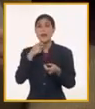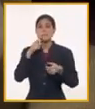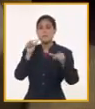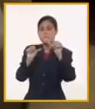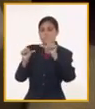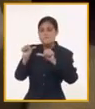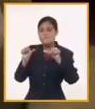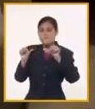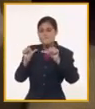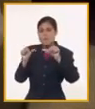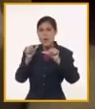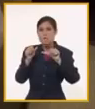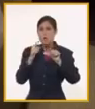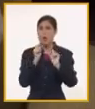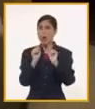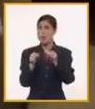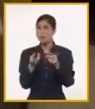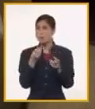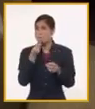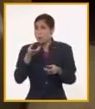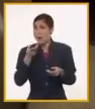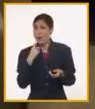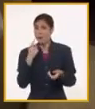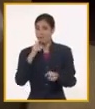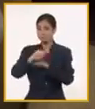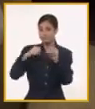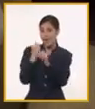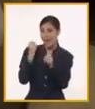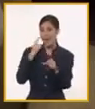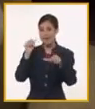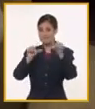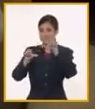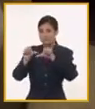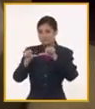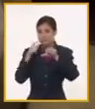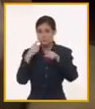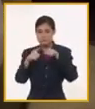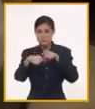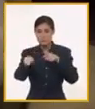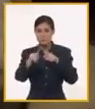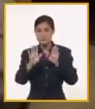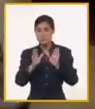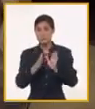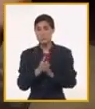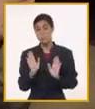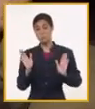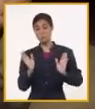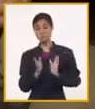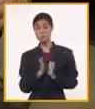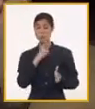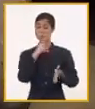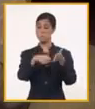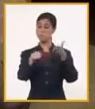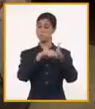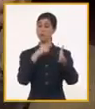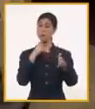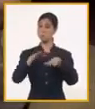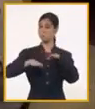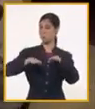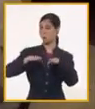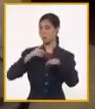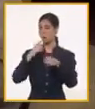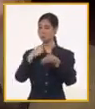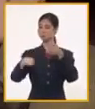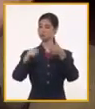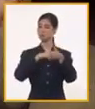problema, realmente, no era problema, teníamos fertilizante. Exacto. Y entonces, bueno, yo me ajusté a la regla